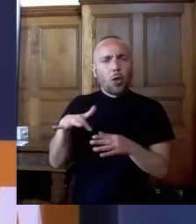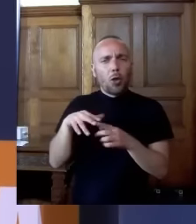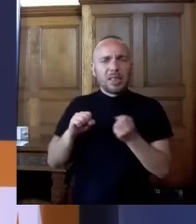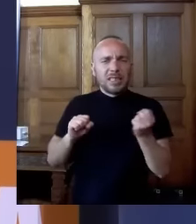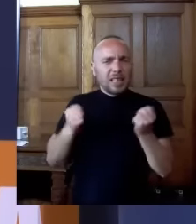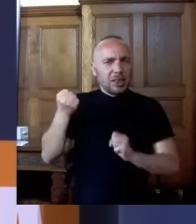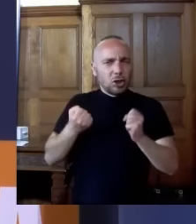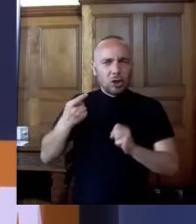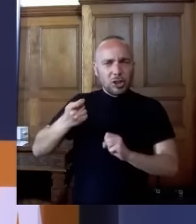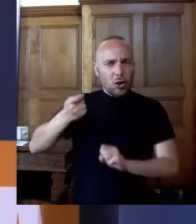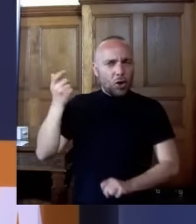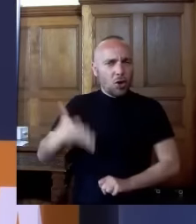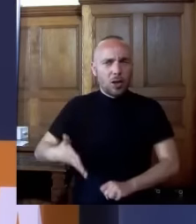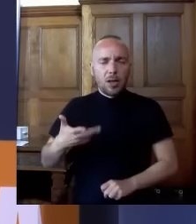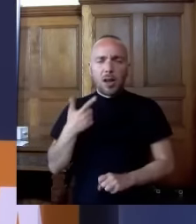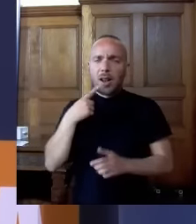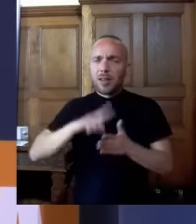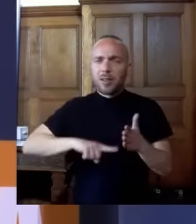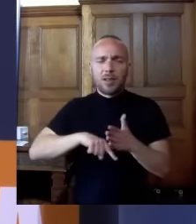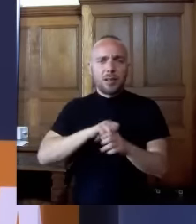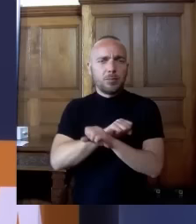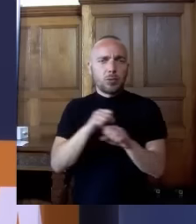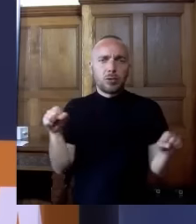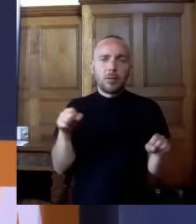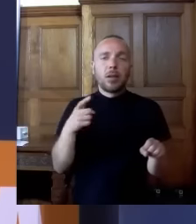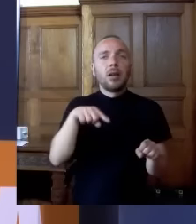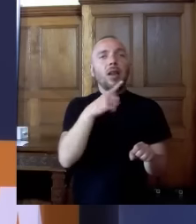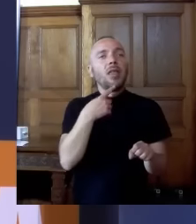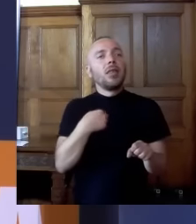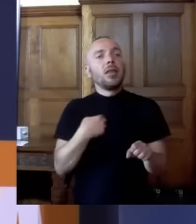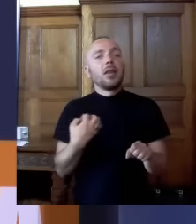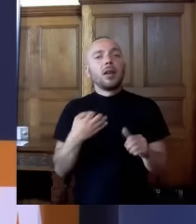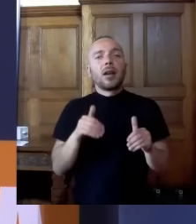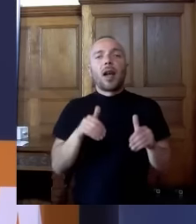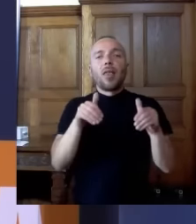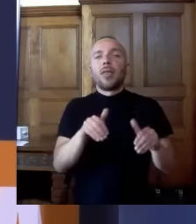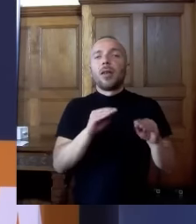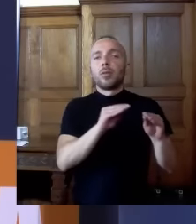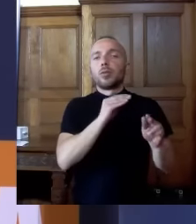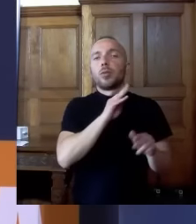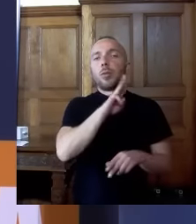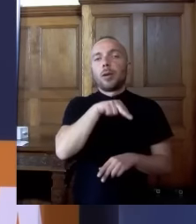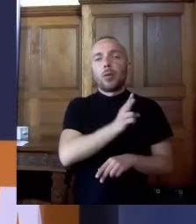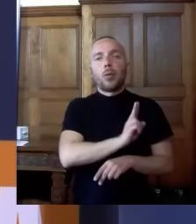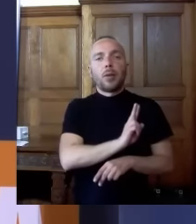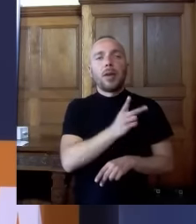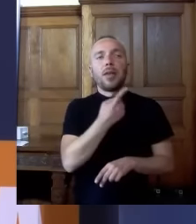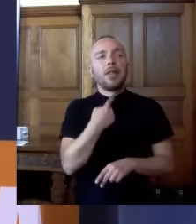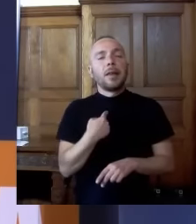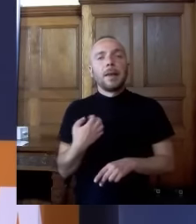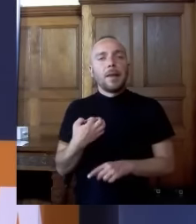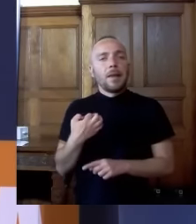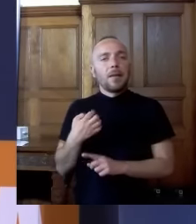donde el alquiler es imposible Y qué nos dicen los candidatos del partido nacionalista que hay que